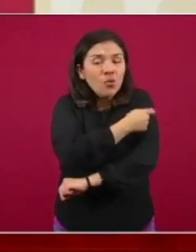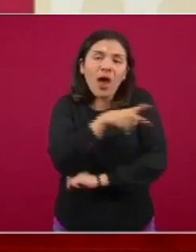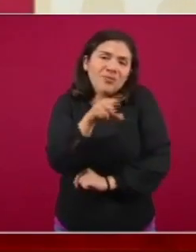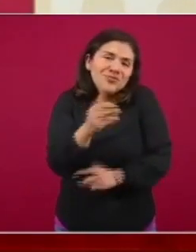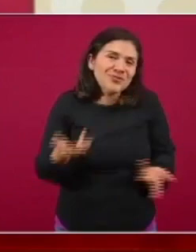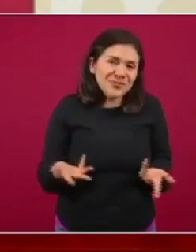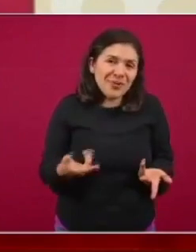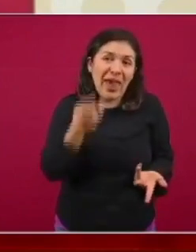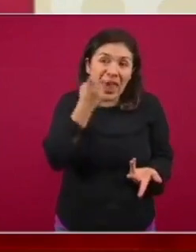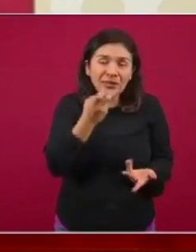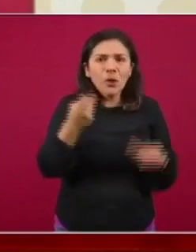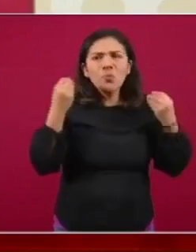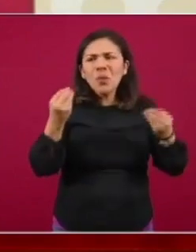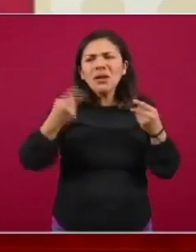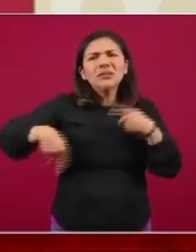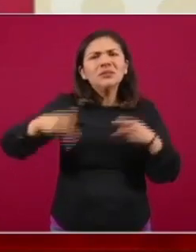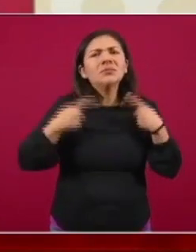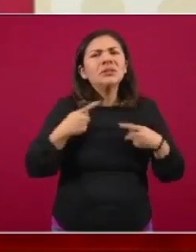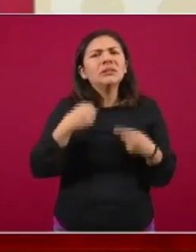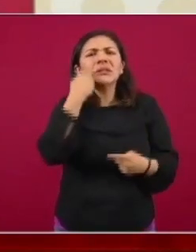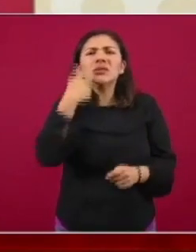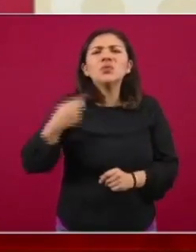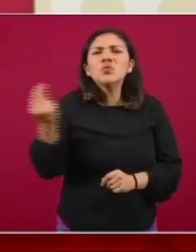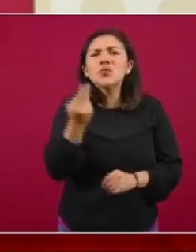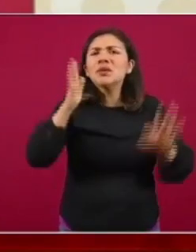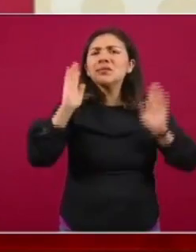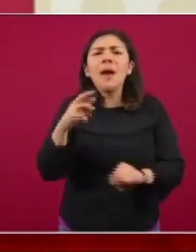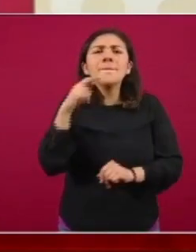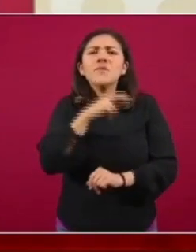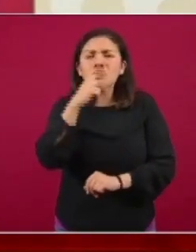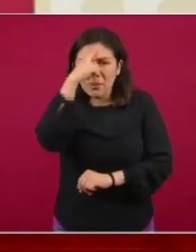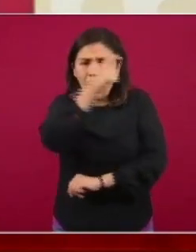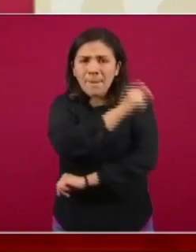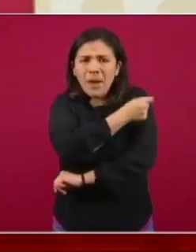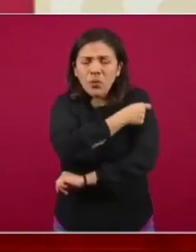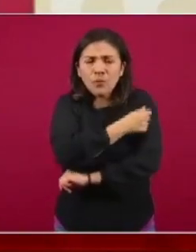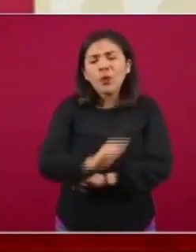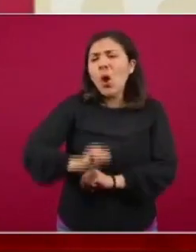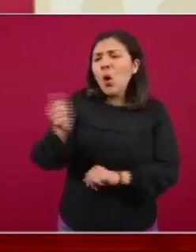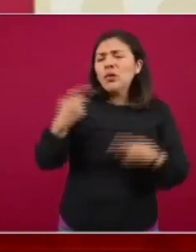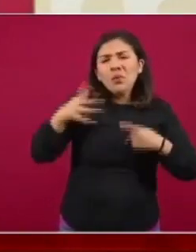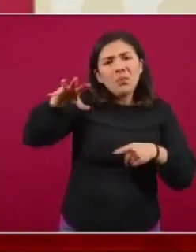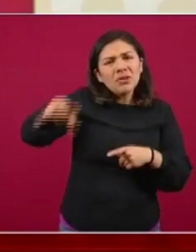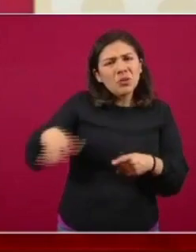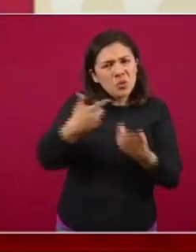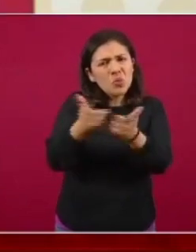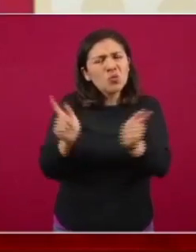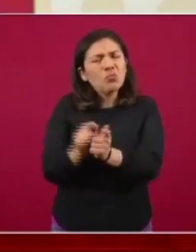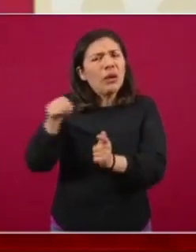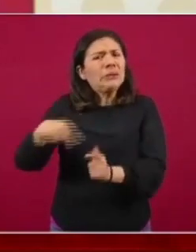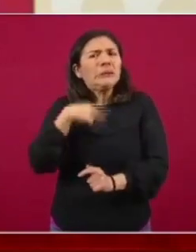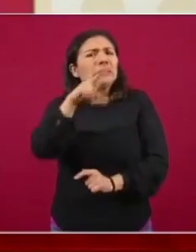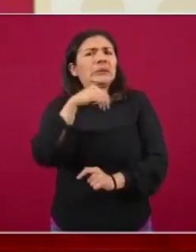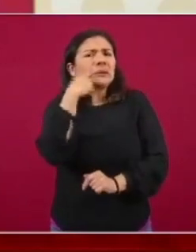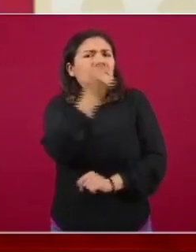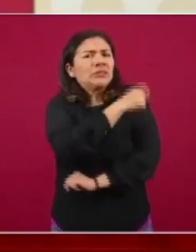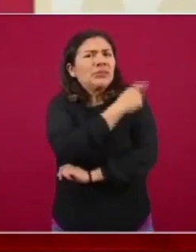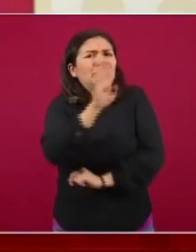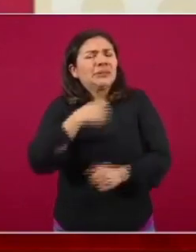está con una gran urgencia de tener una vacuna, y después hay otro grupo de la población que lo que tiene es un rechazo hacia la vacuna. Entonces,